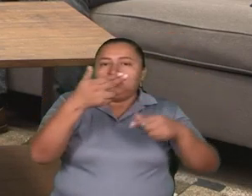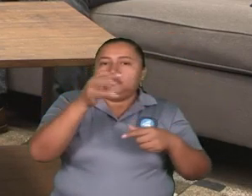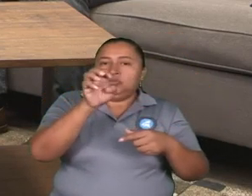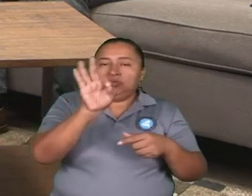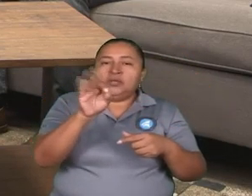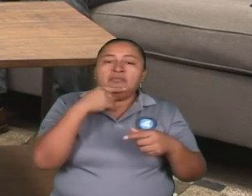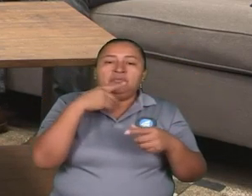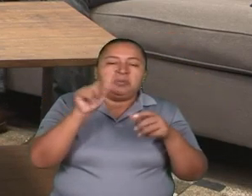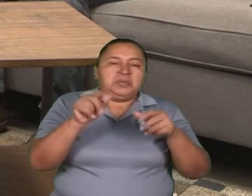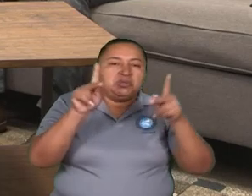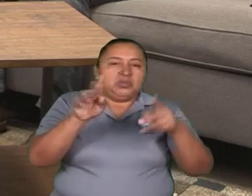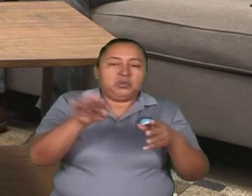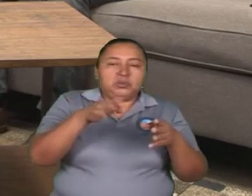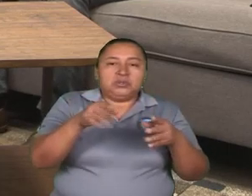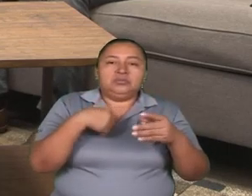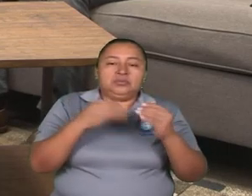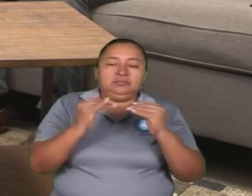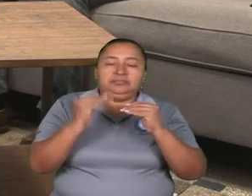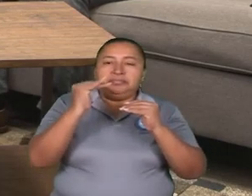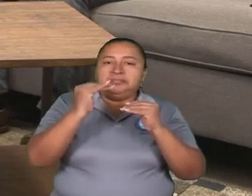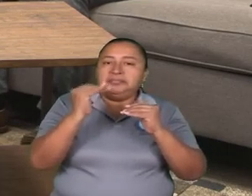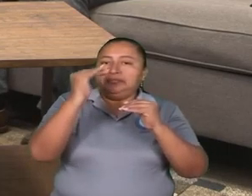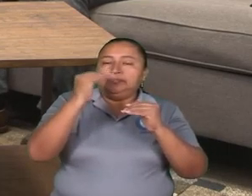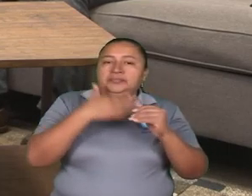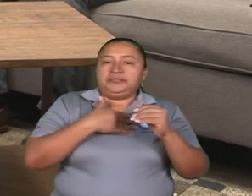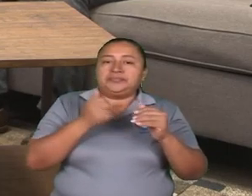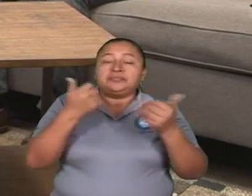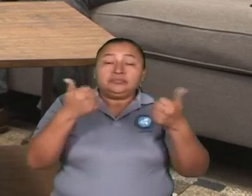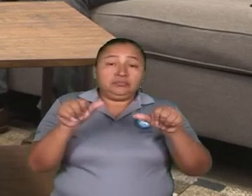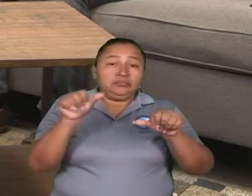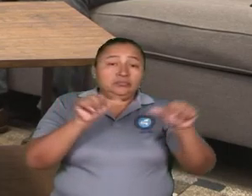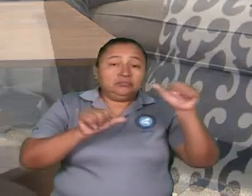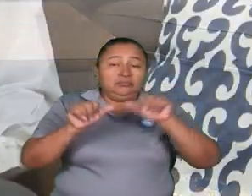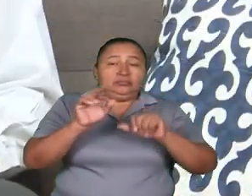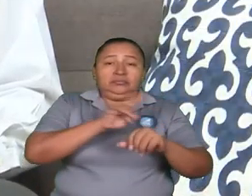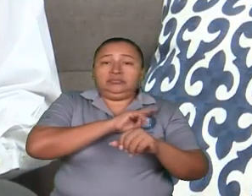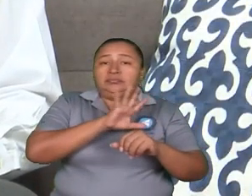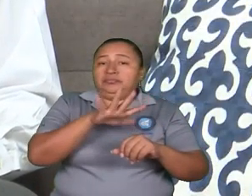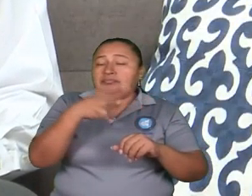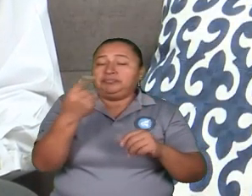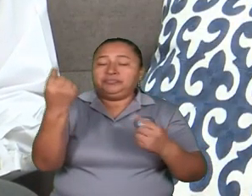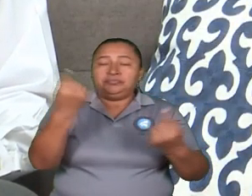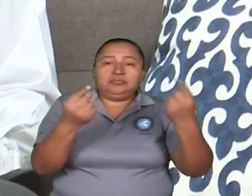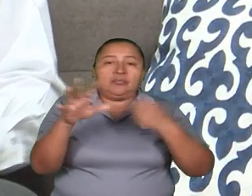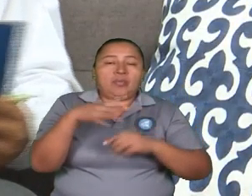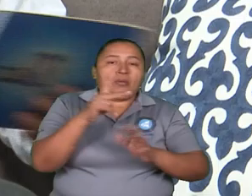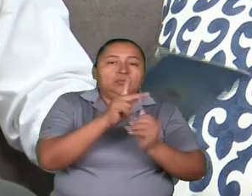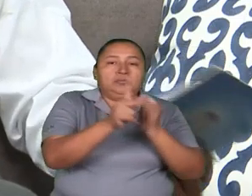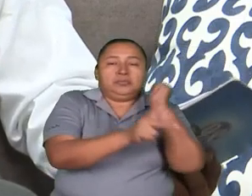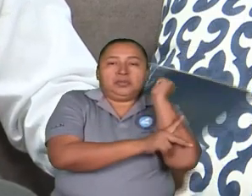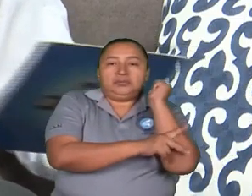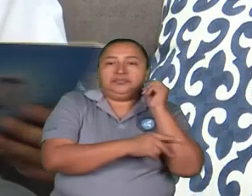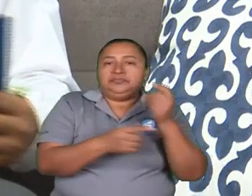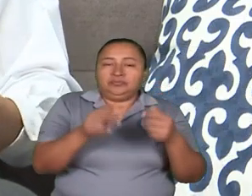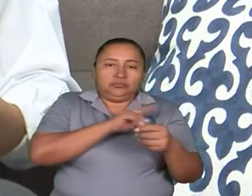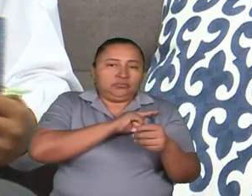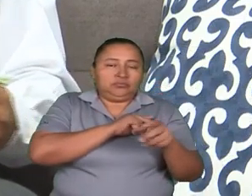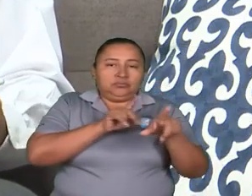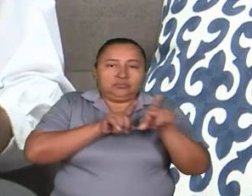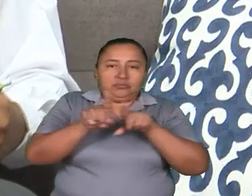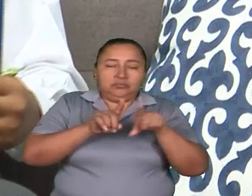salsa. Okay. Una competencia de salsa que estuvo excelente. La primera vez que montamos una competencia